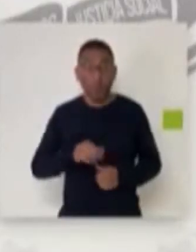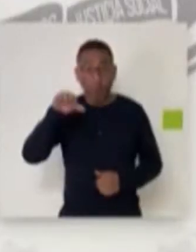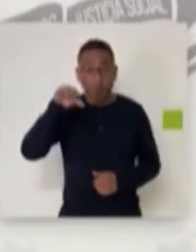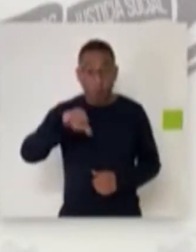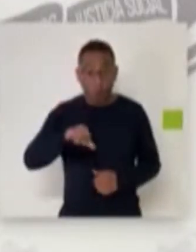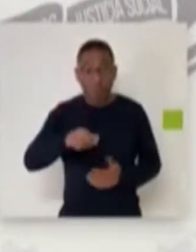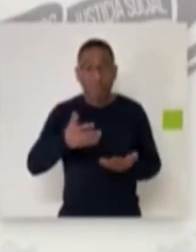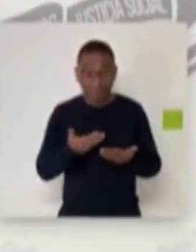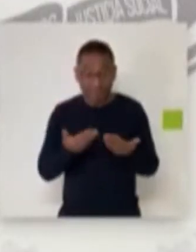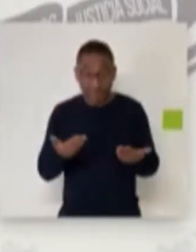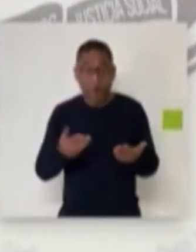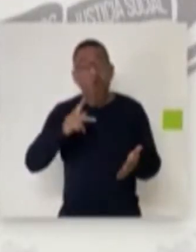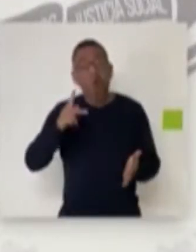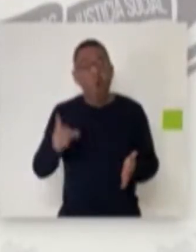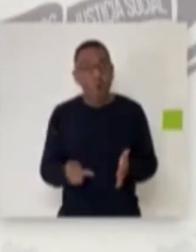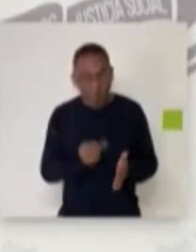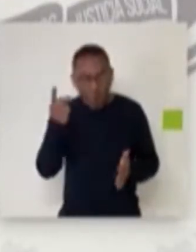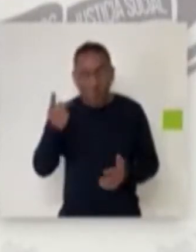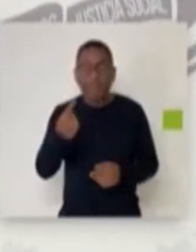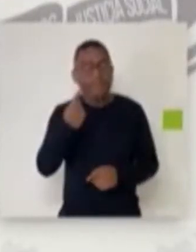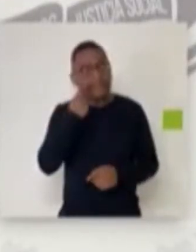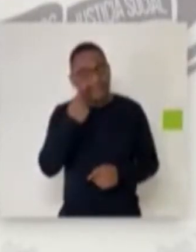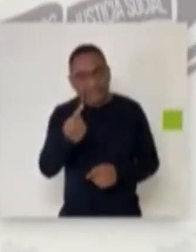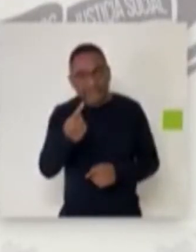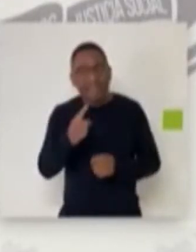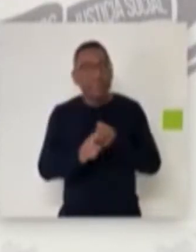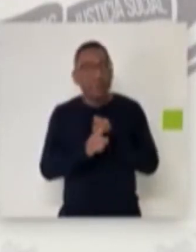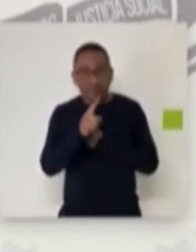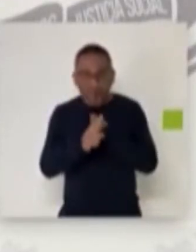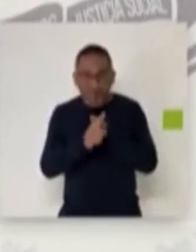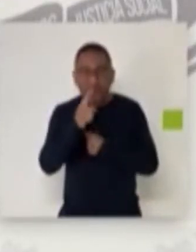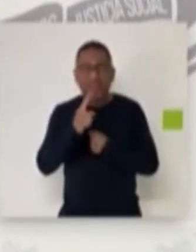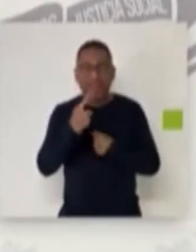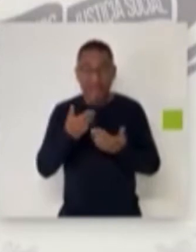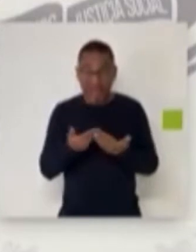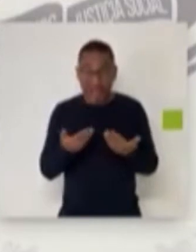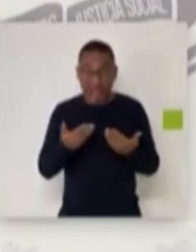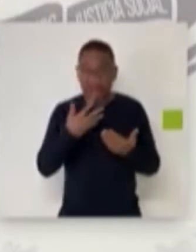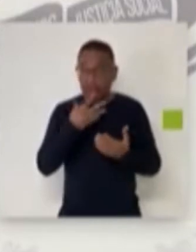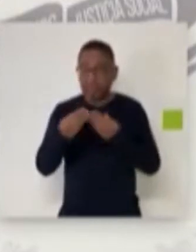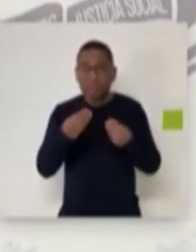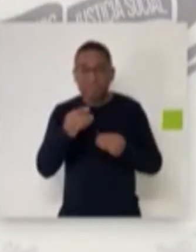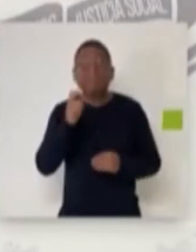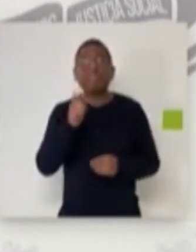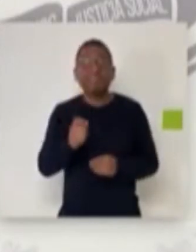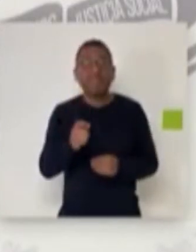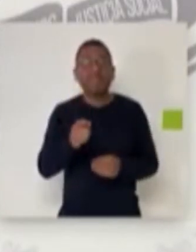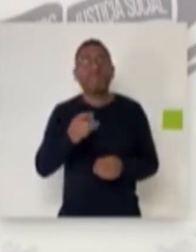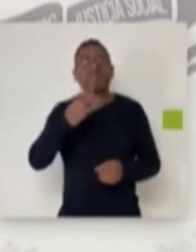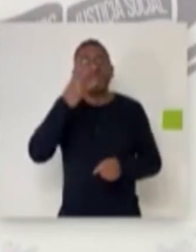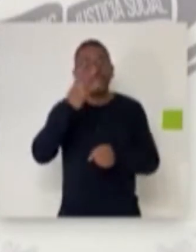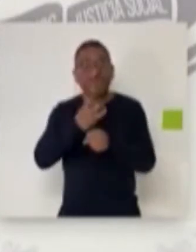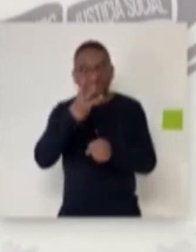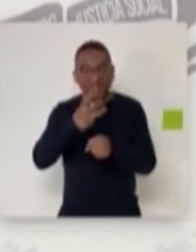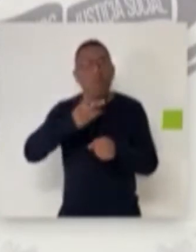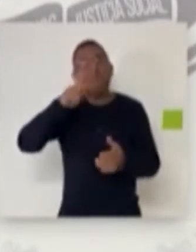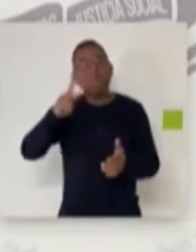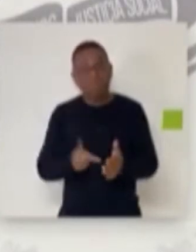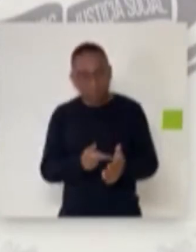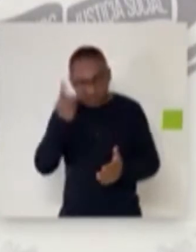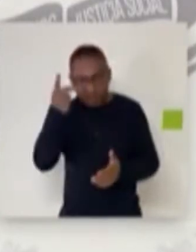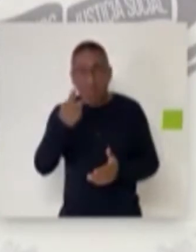frente a la que hoy nuevamente estamos enfrentándonos, ante la que estamos parados, es la de una